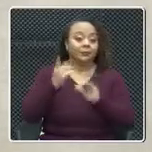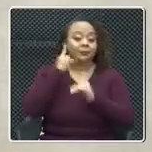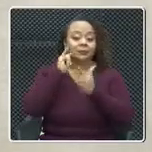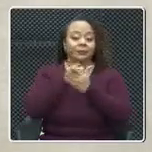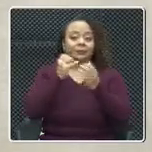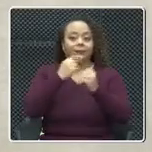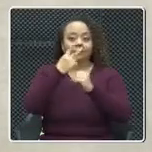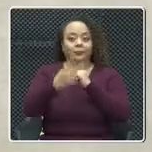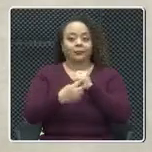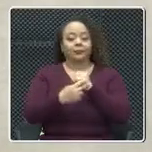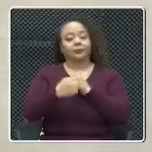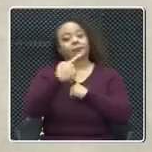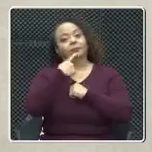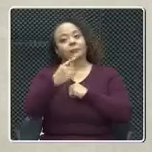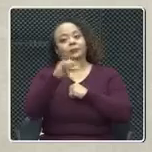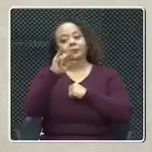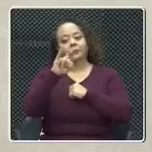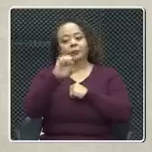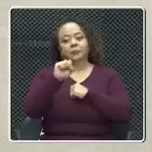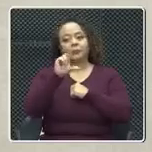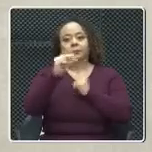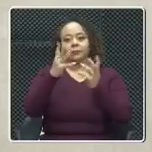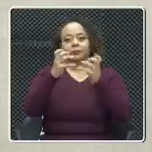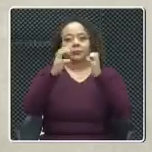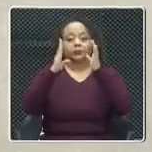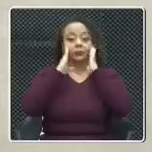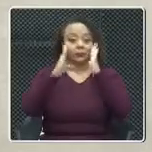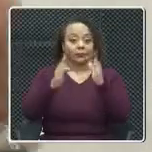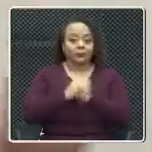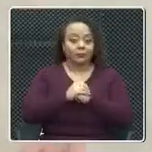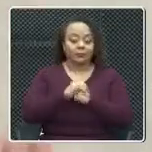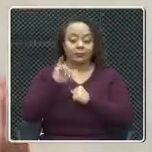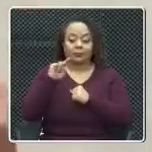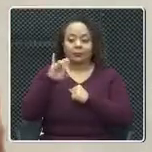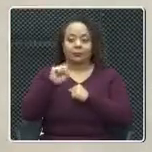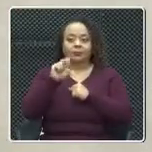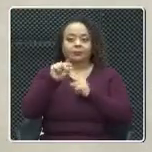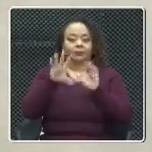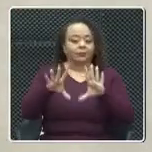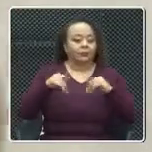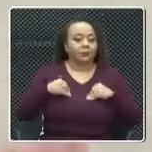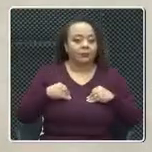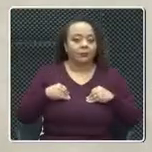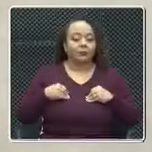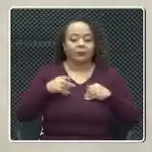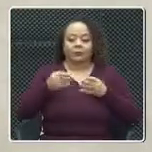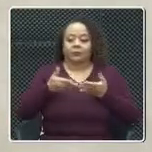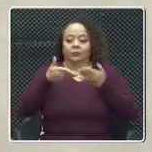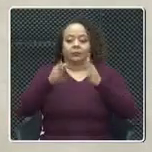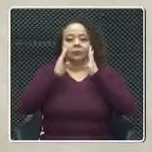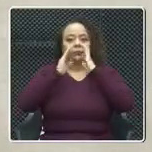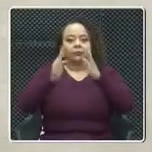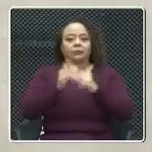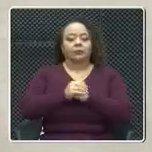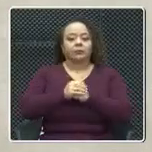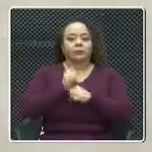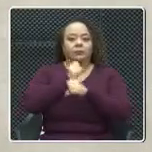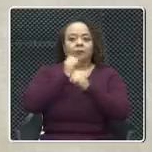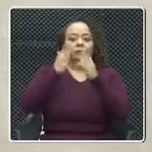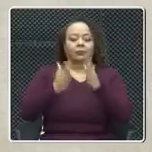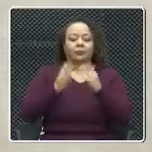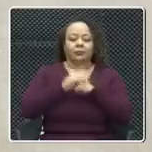veces se ha dicho, el INSS no quiere atender los casos, el INSS no los, ¿verdad? No, realmente no brinda la atención que se debe a los